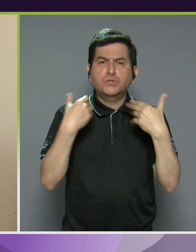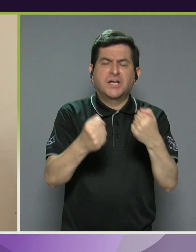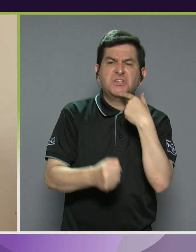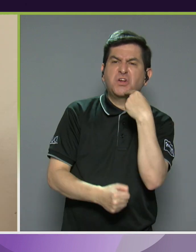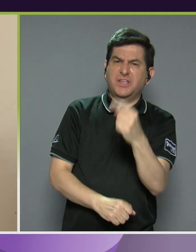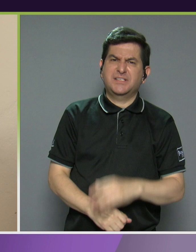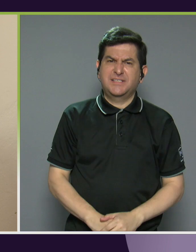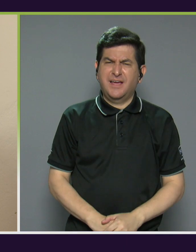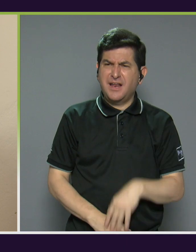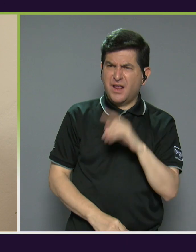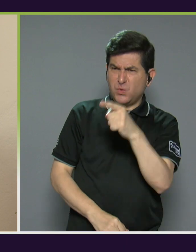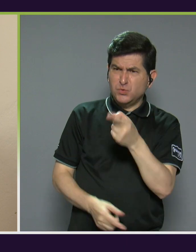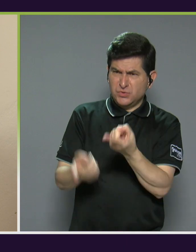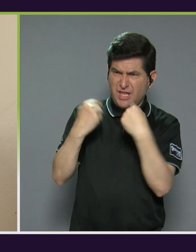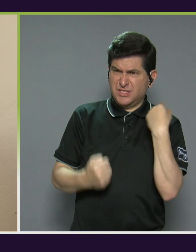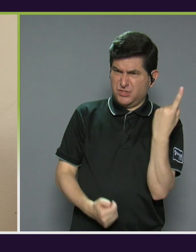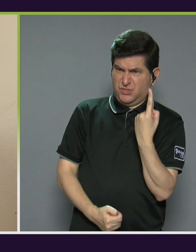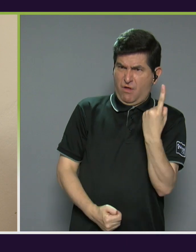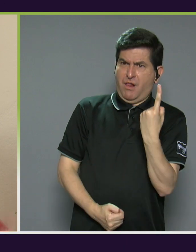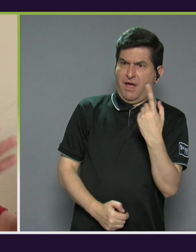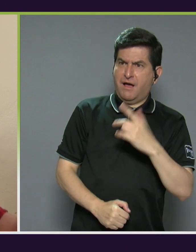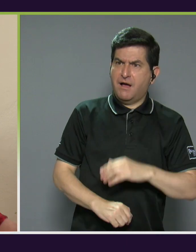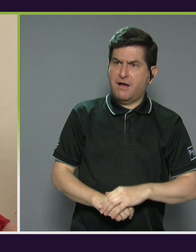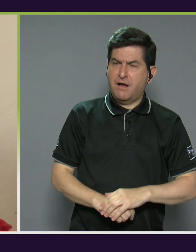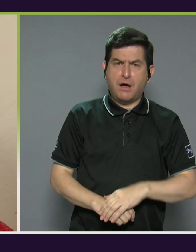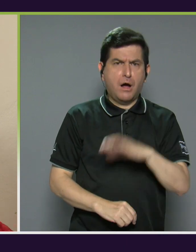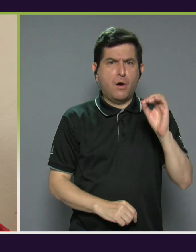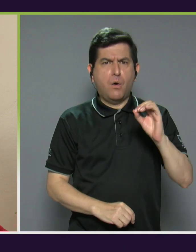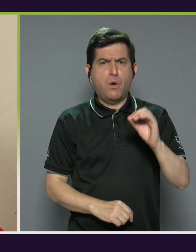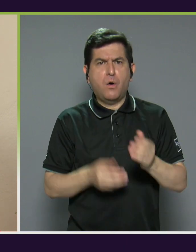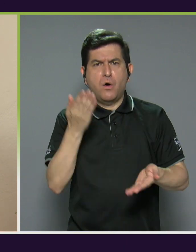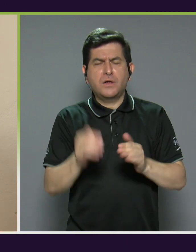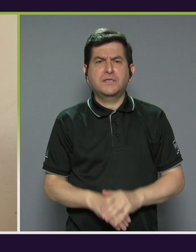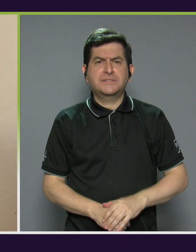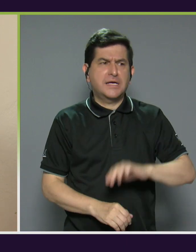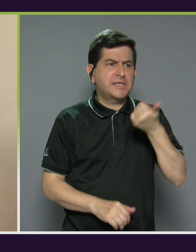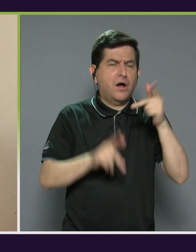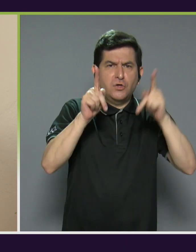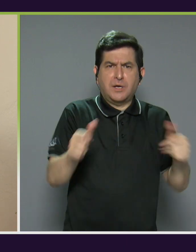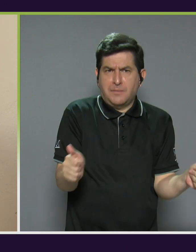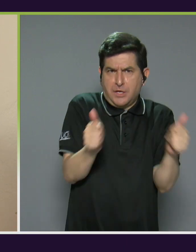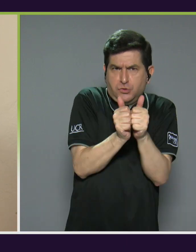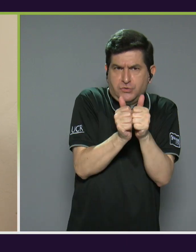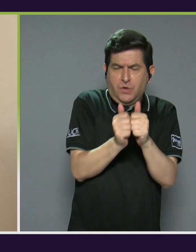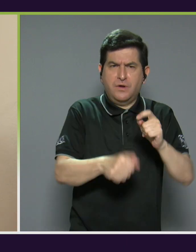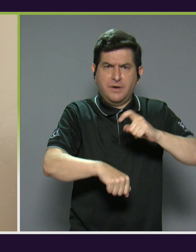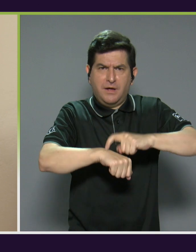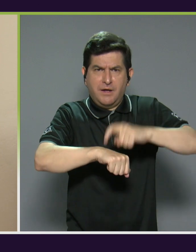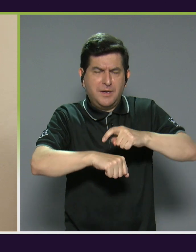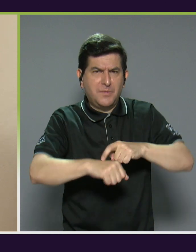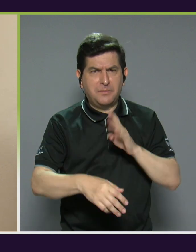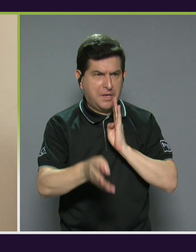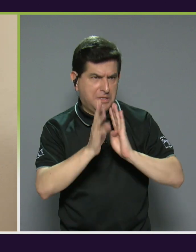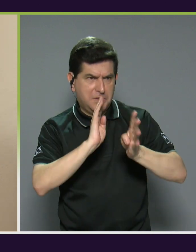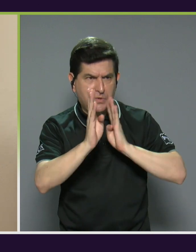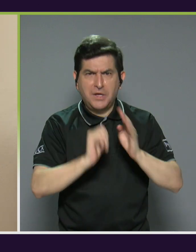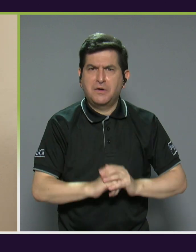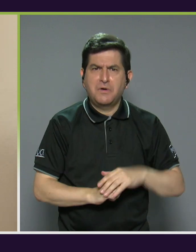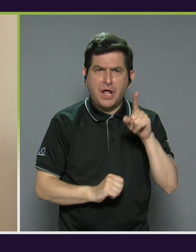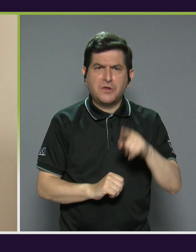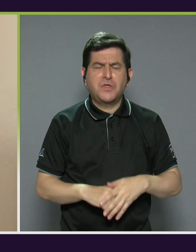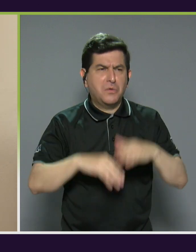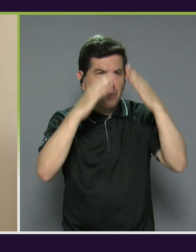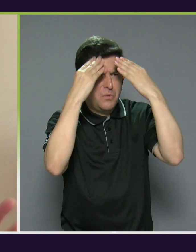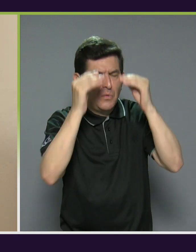ay, pero usted viene sola, o se dirigen al acompañante de uno a la hora de referirse sobre una instrucción para el